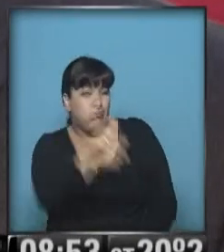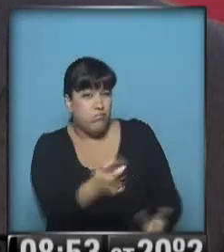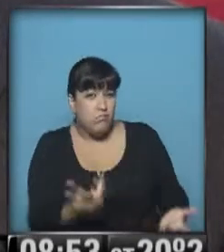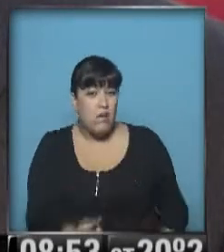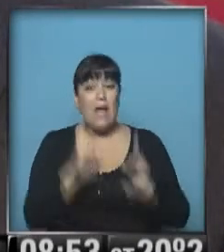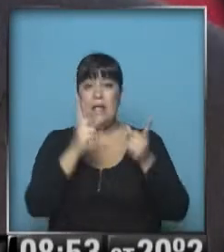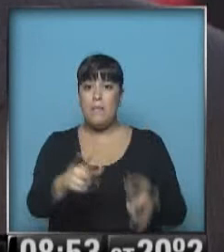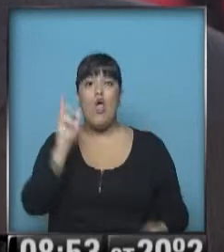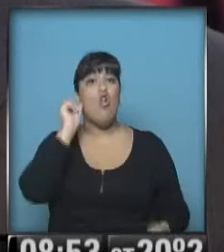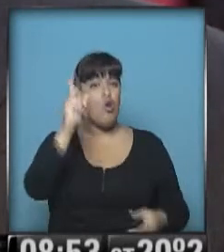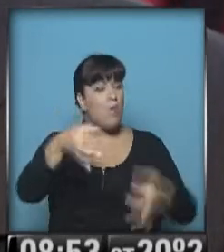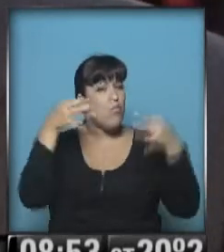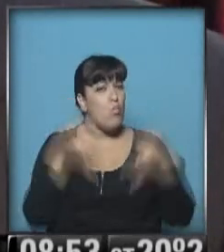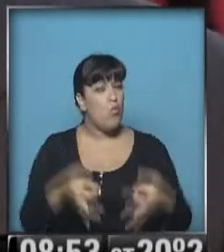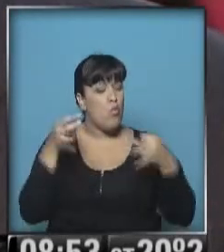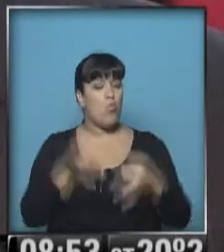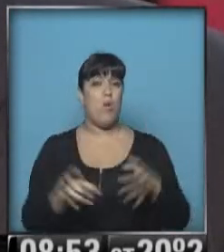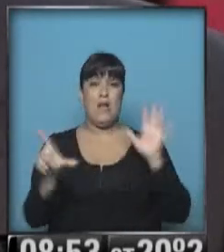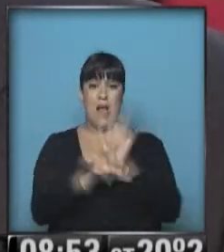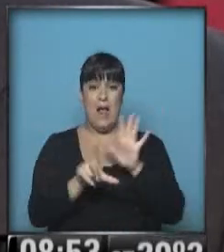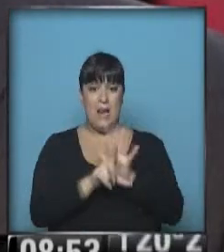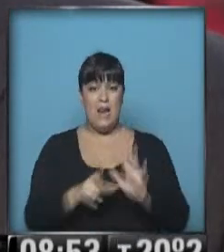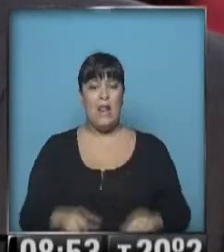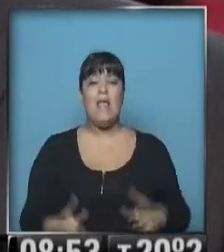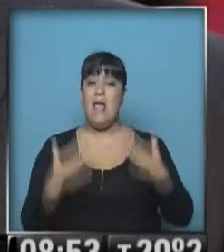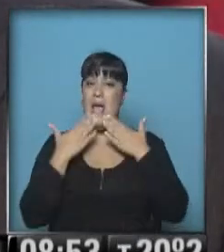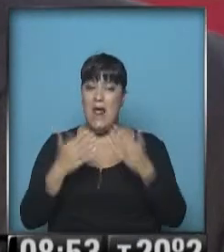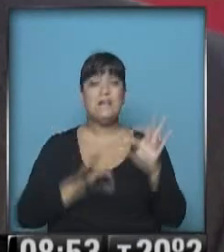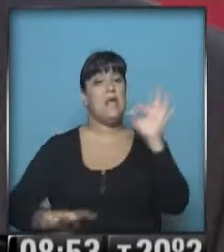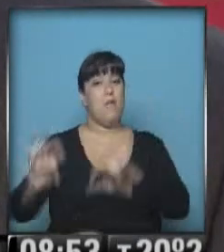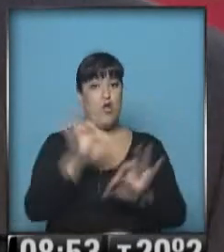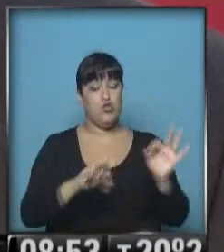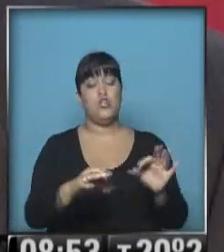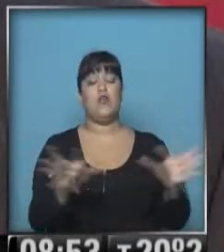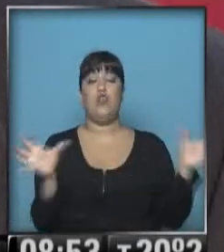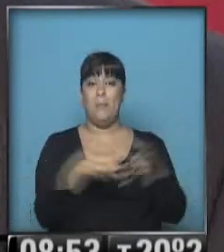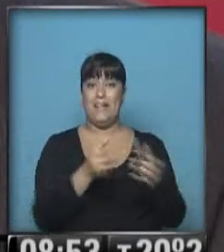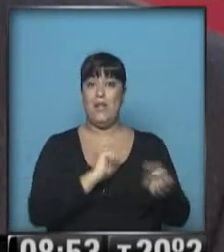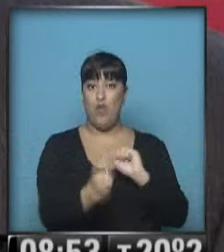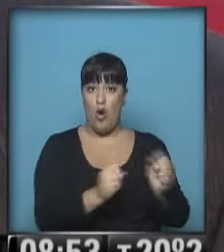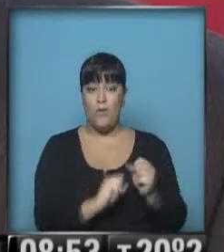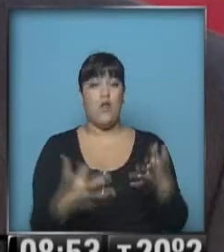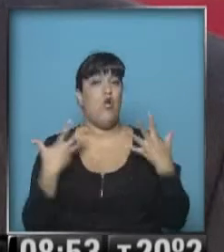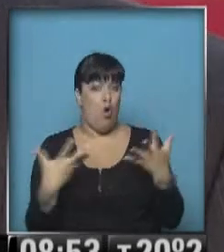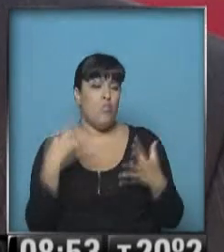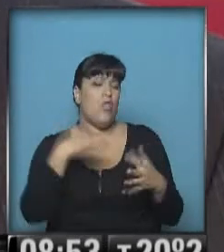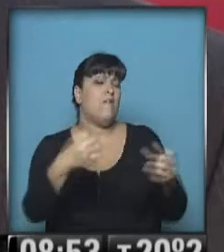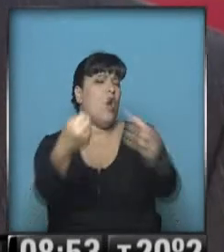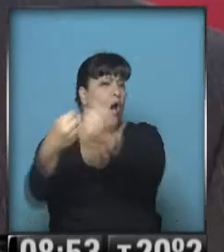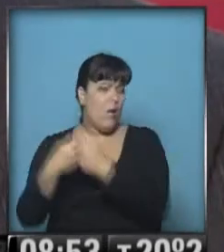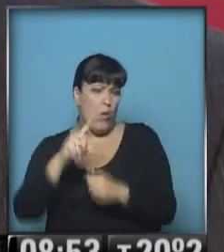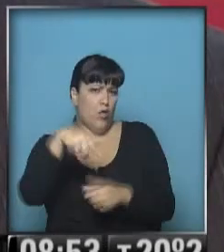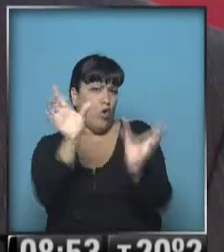una muy buena ley a partir del proyecto del partido obrero naturalmente hubo que consensuar con otros